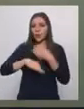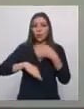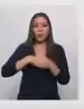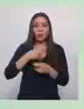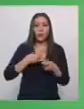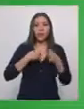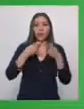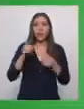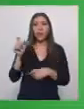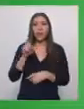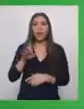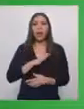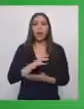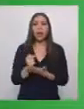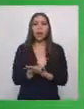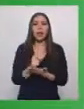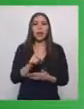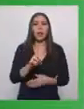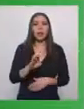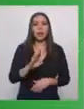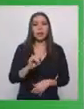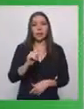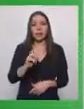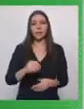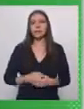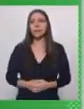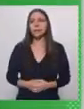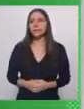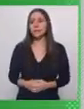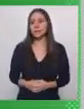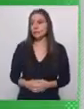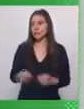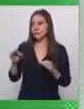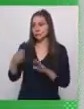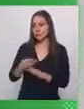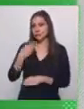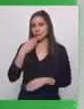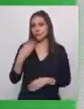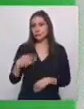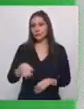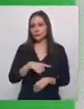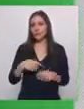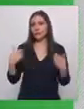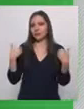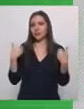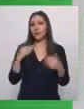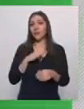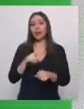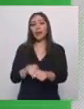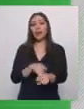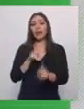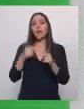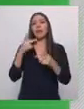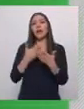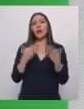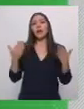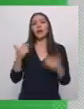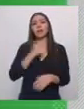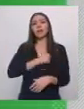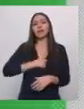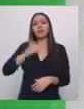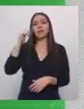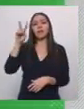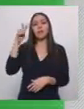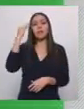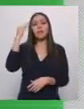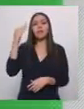una tarjeta de débito. Perfecto, mi querido Fer. Pues mira, podemos seguir hablando de esto. Ya sabes que el tiempo de la tele es corta. Estuvieron apareciendo en tus redes sociales para quien